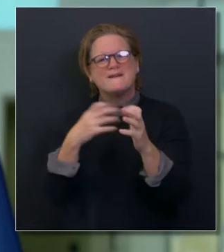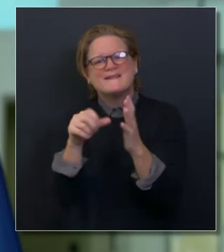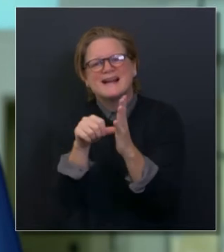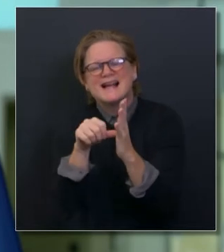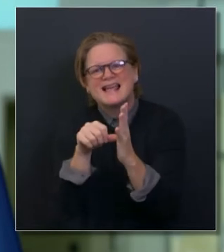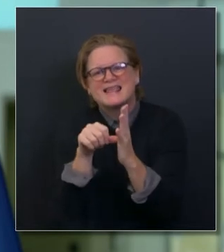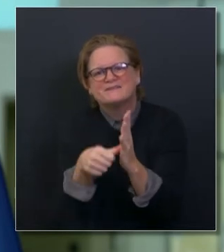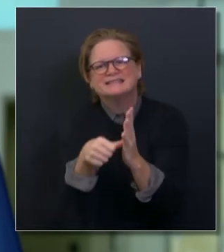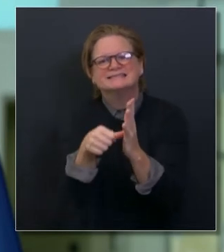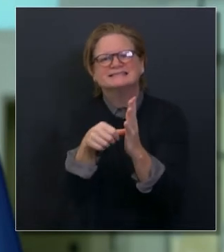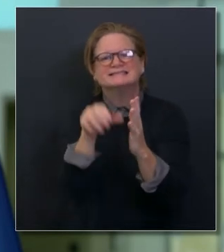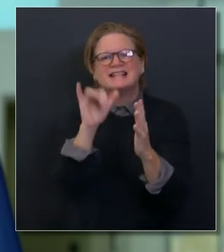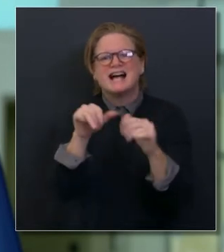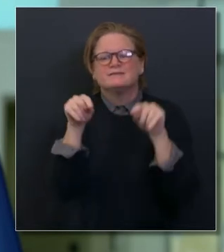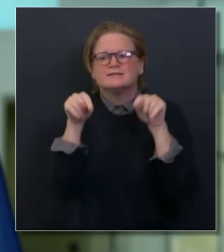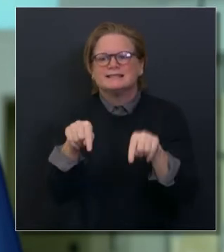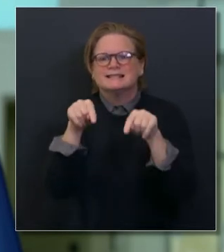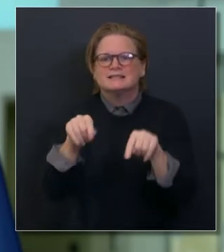para